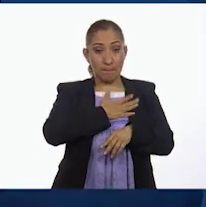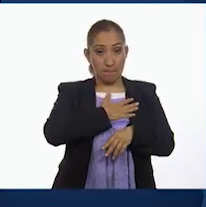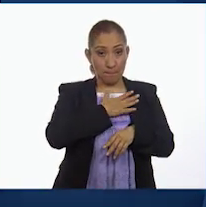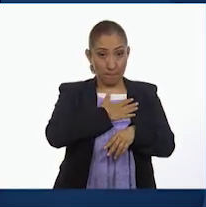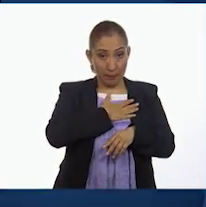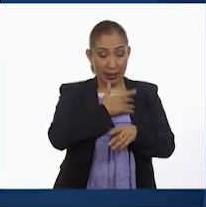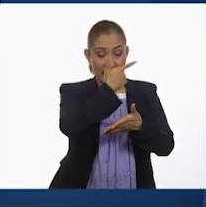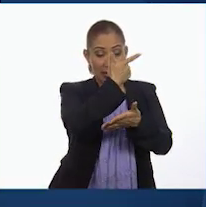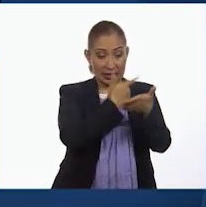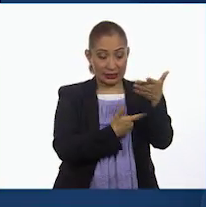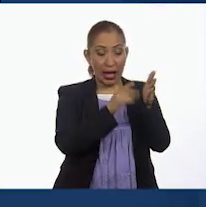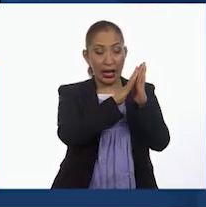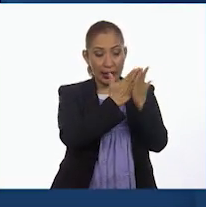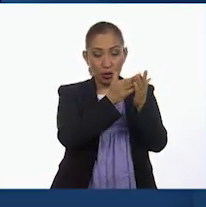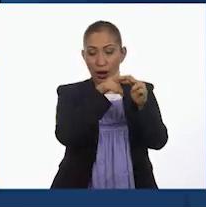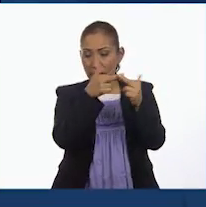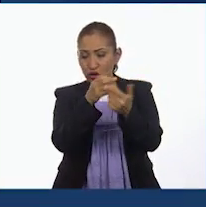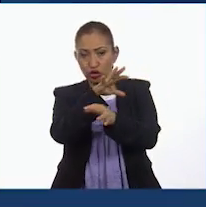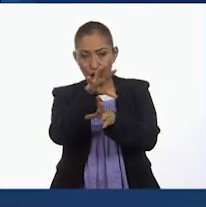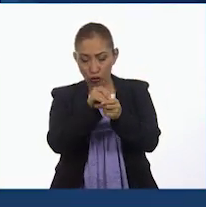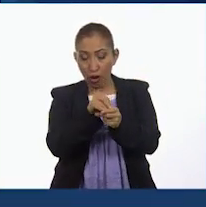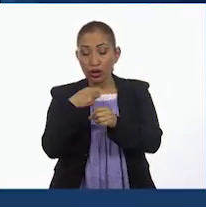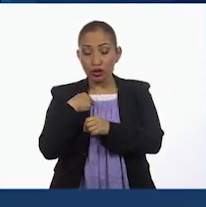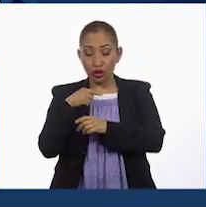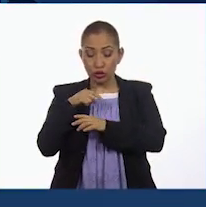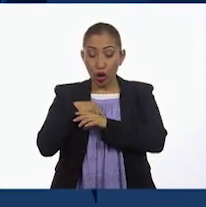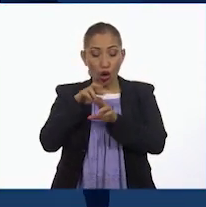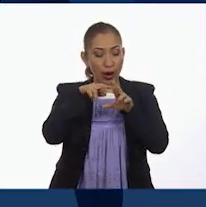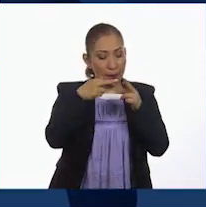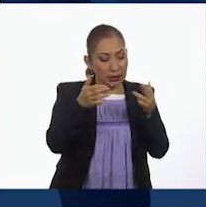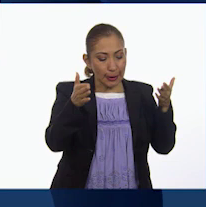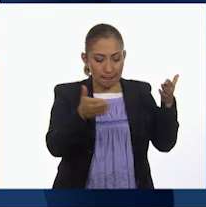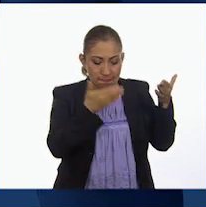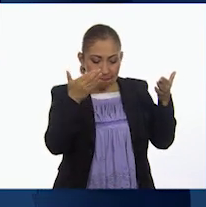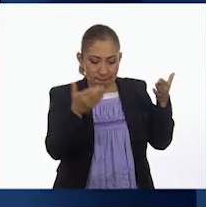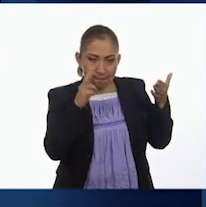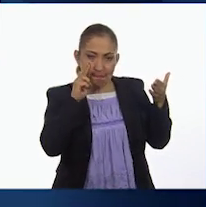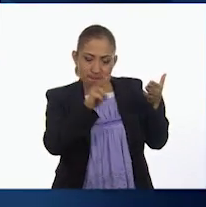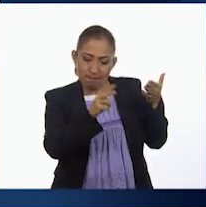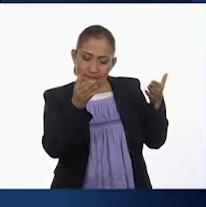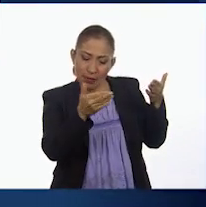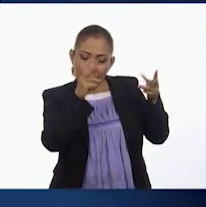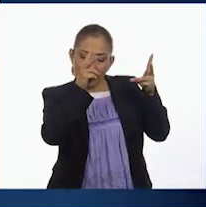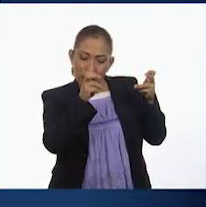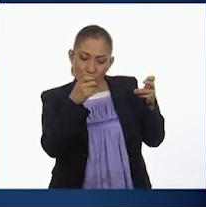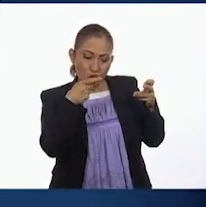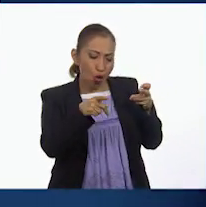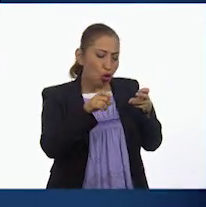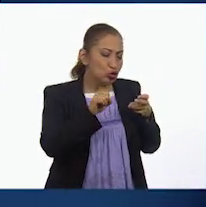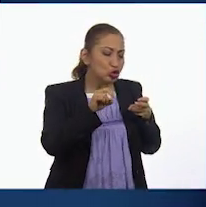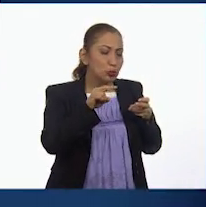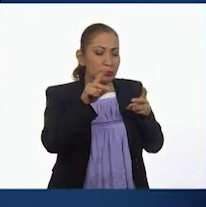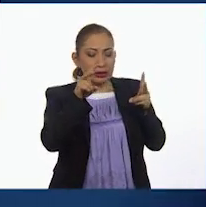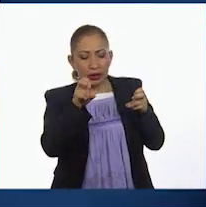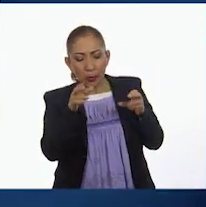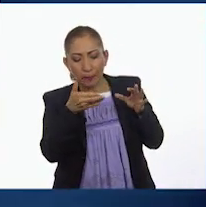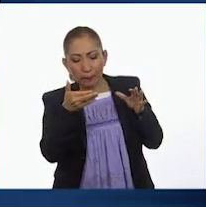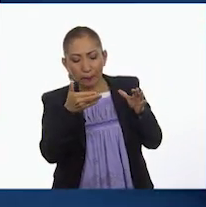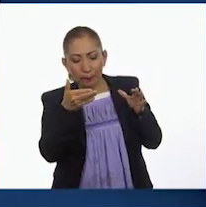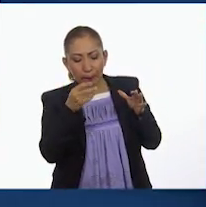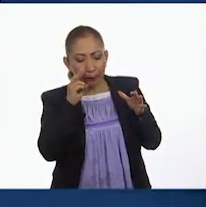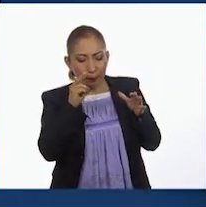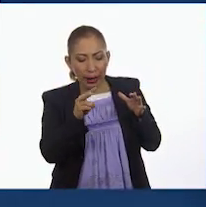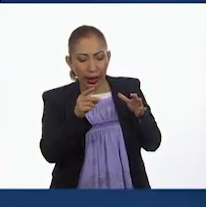nuestra bibliografía, tomamos nuestro texto, nuestra revista, vamos a revisar también sus títulos, subtítulos, y